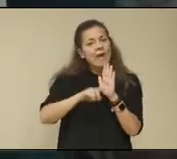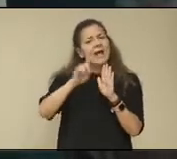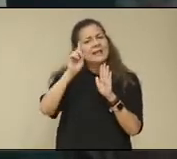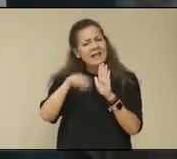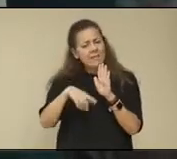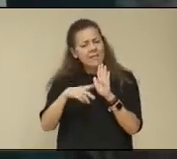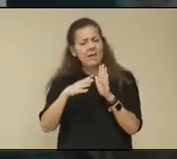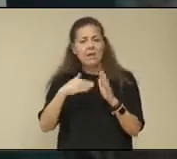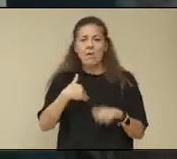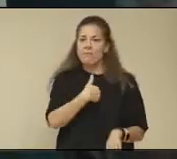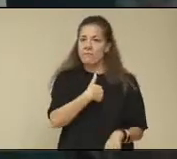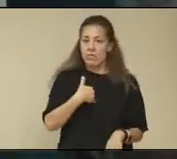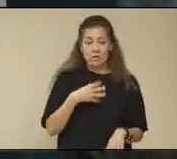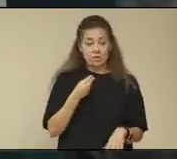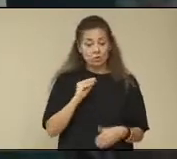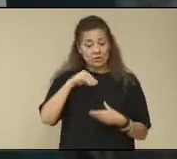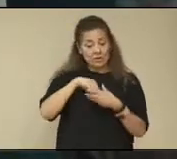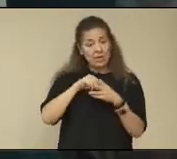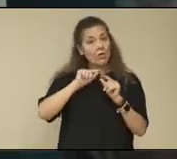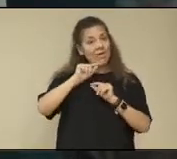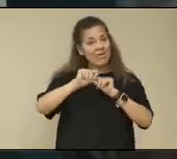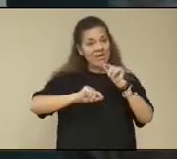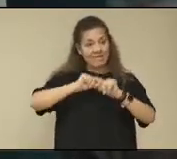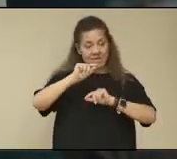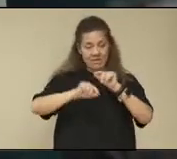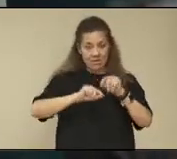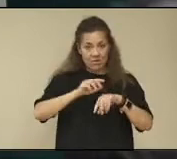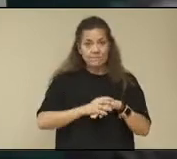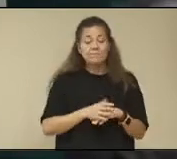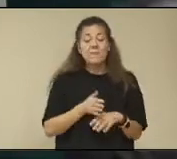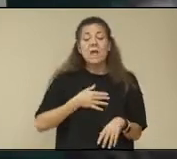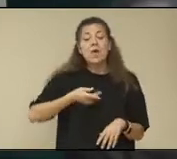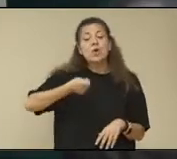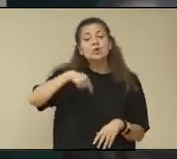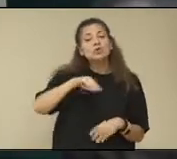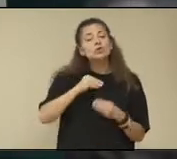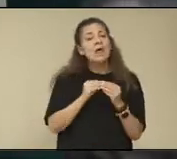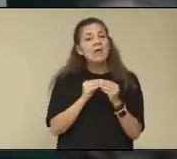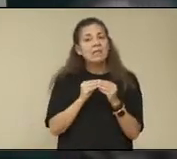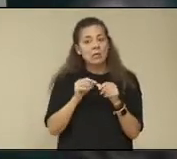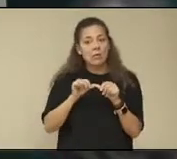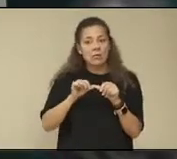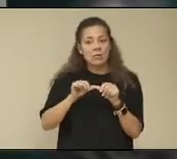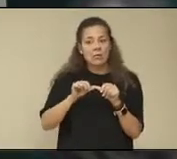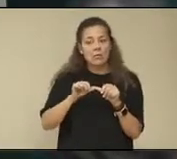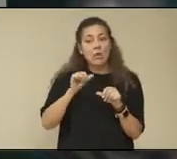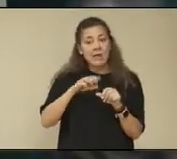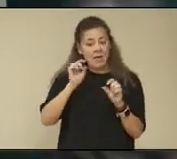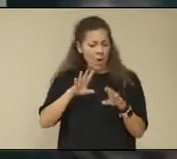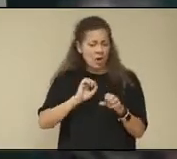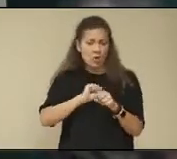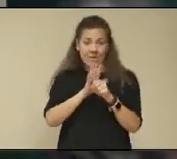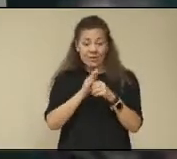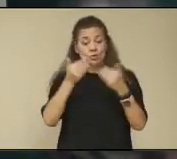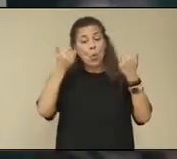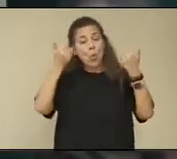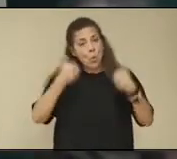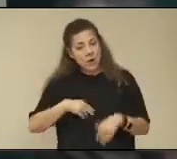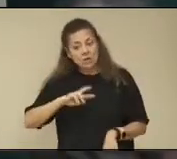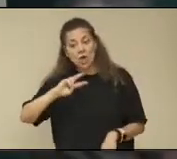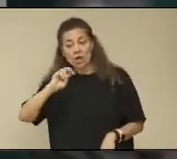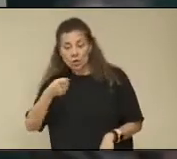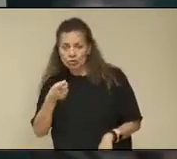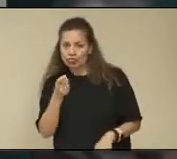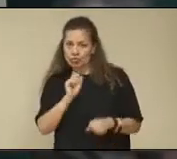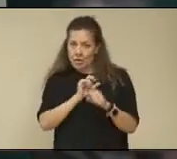muchas funciones en la infección, y lo que nosotros llevamos haciendo con coronavirus humanos y otros que no eran